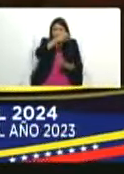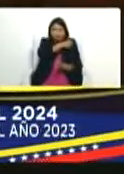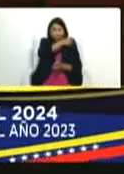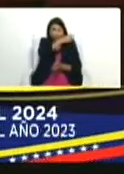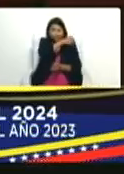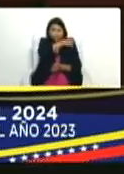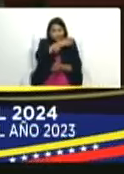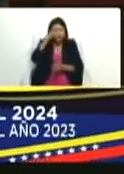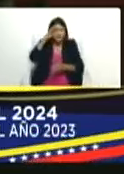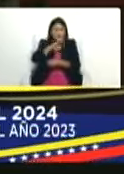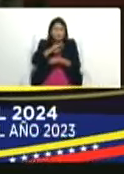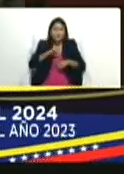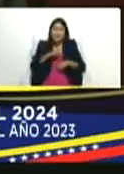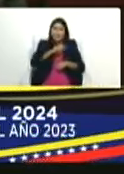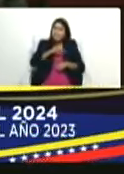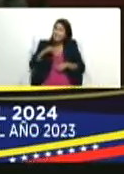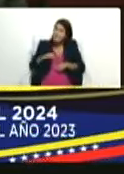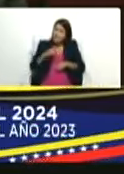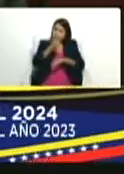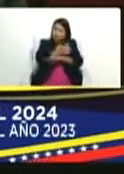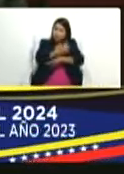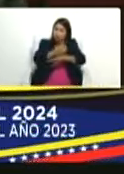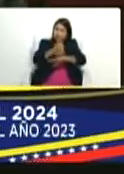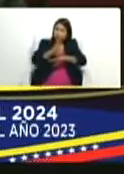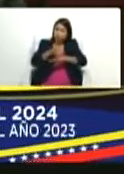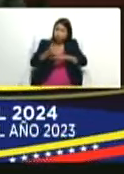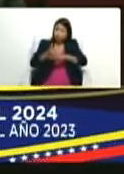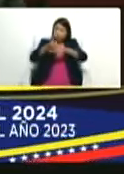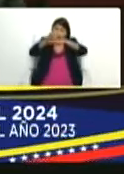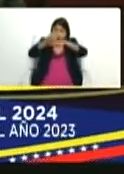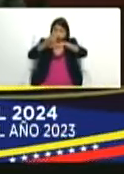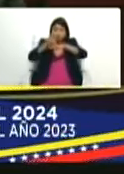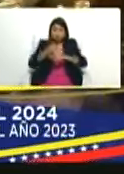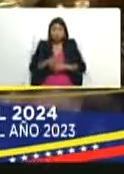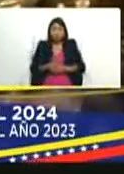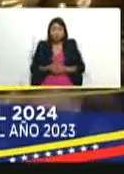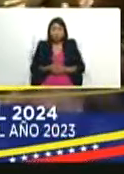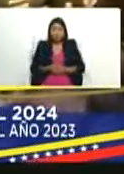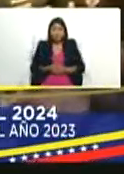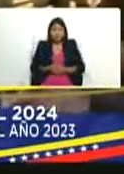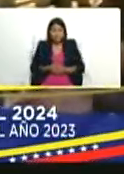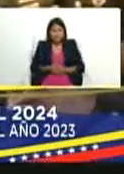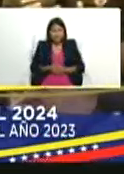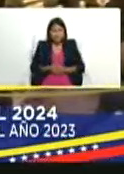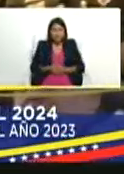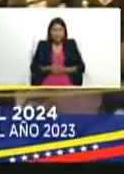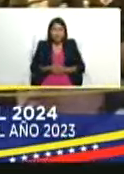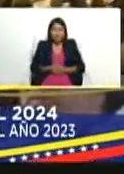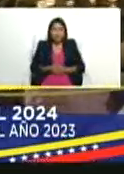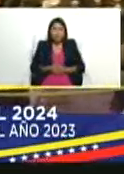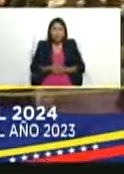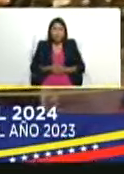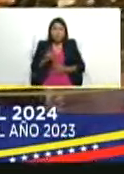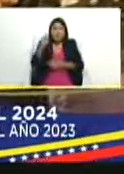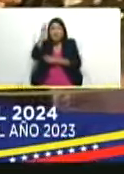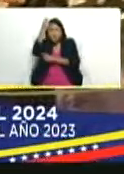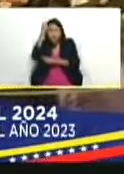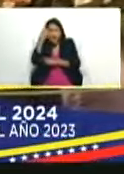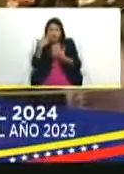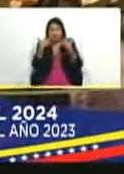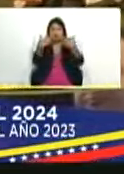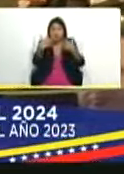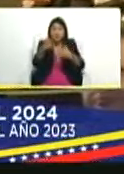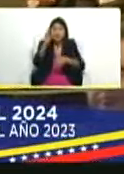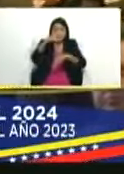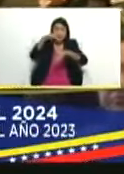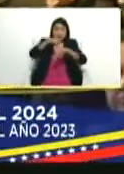almirantes, integrantes del Estado Mayor Superior de la Fuerza Armada Nacional Bolivariana. Diputados, diputadas de